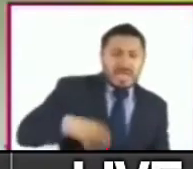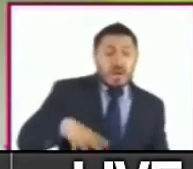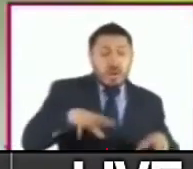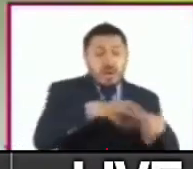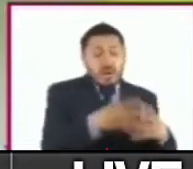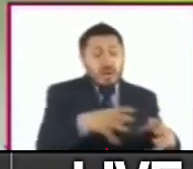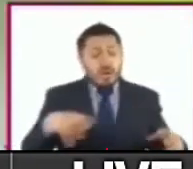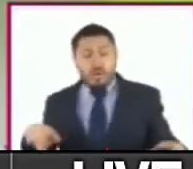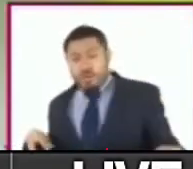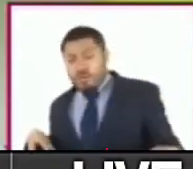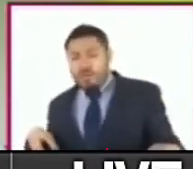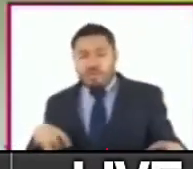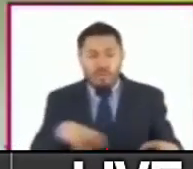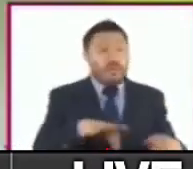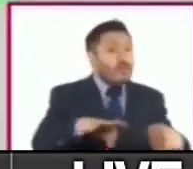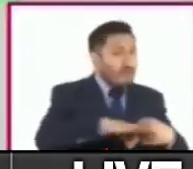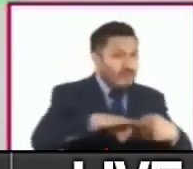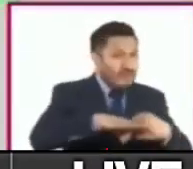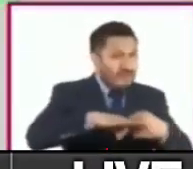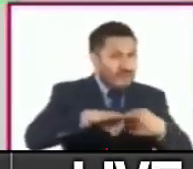pelota blanca. Ahora,